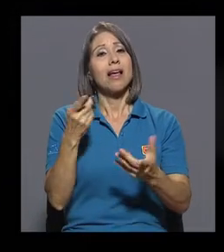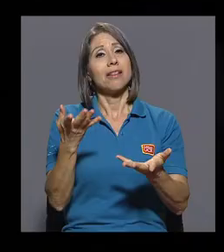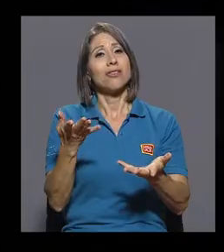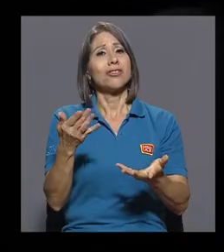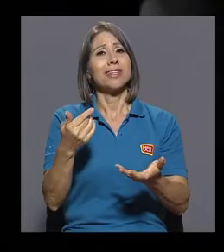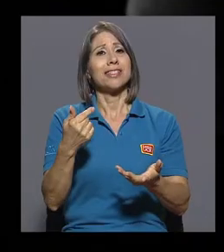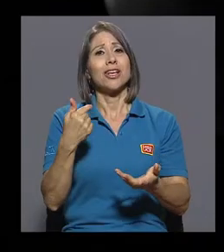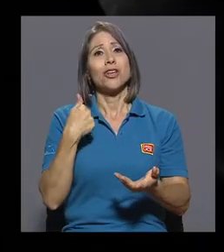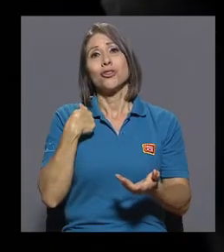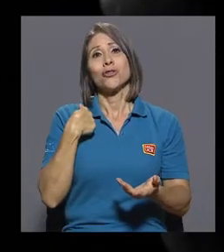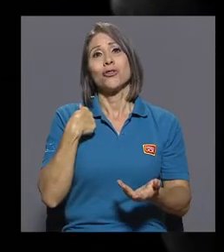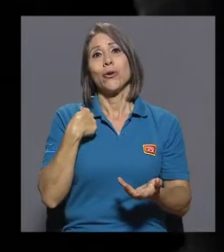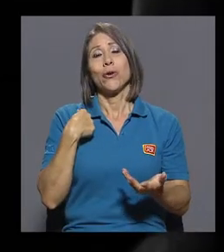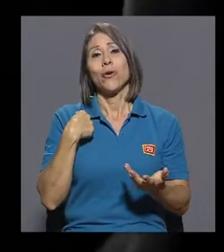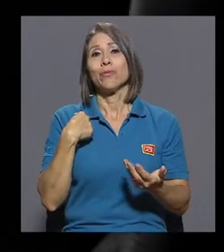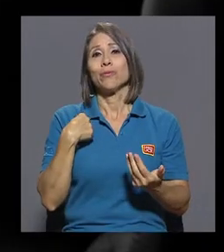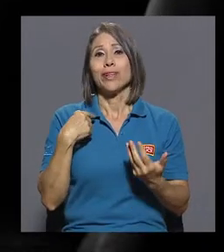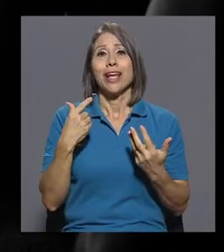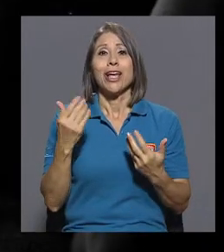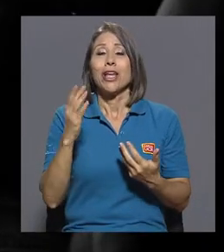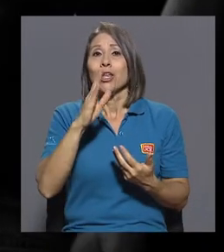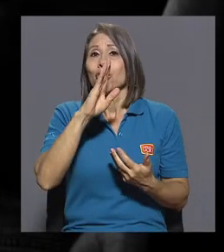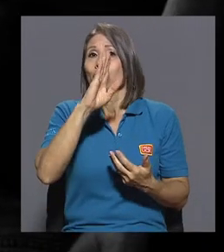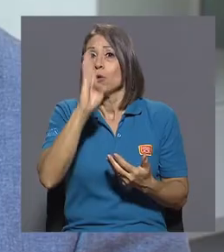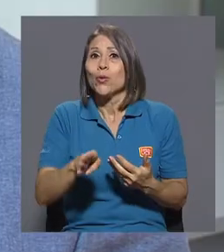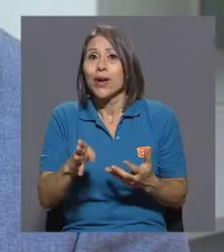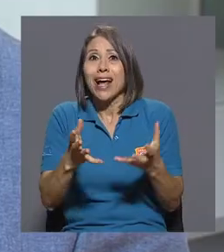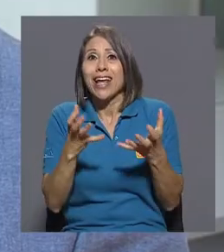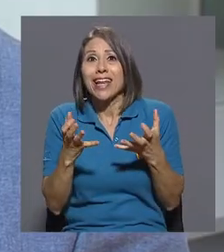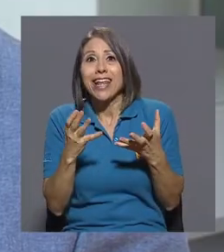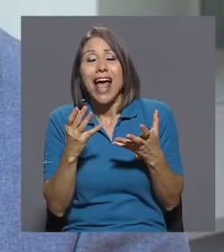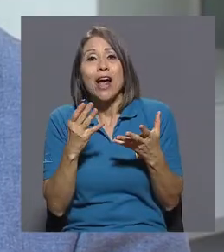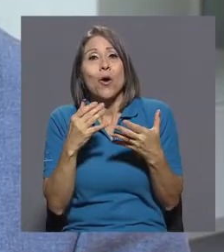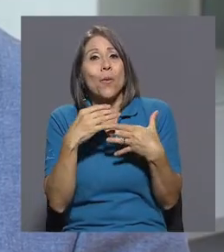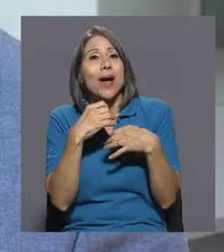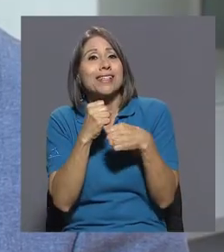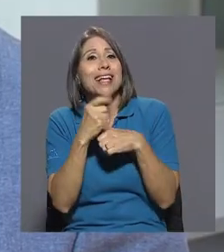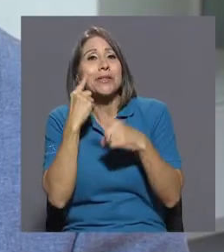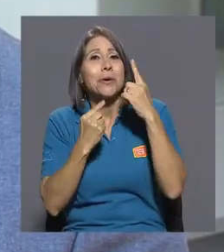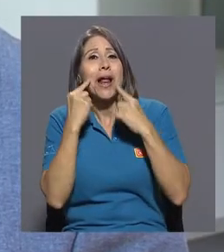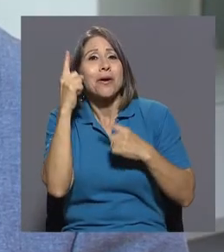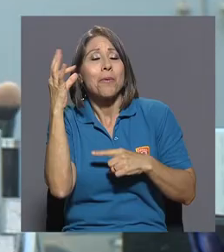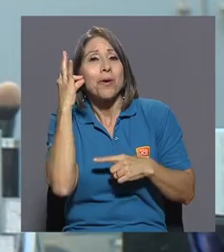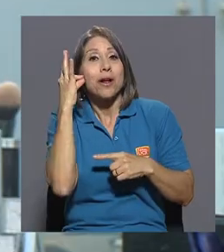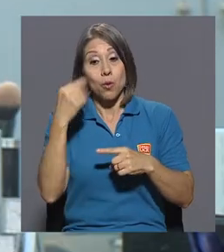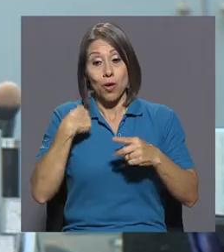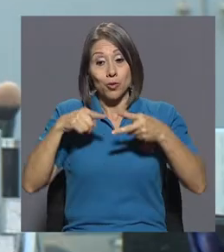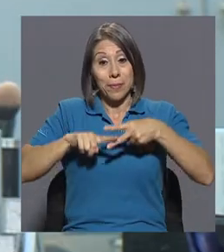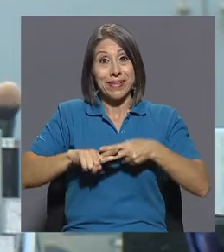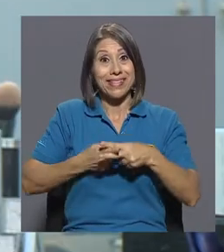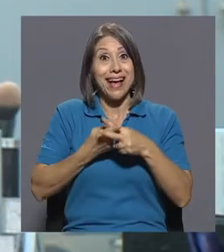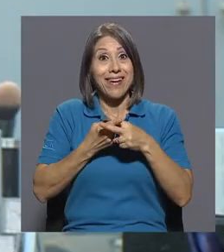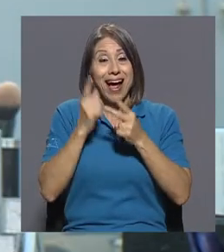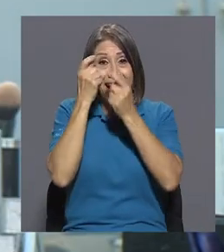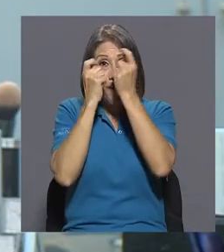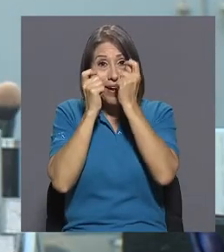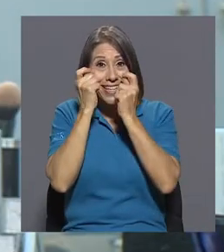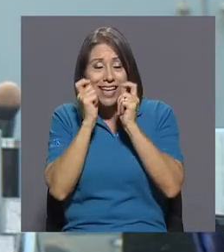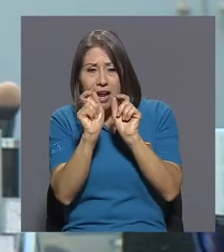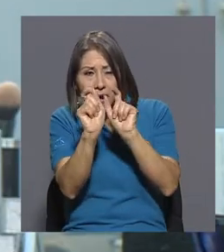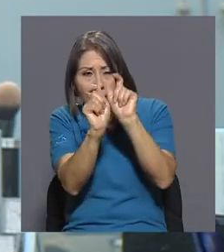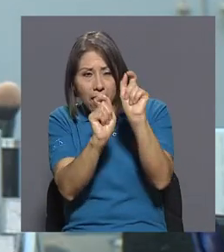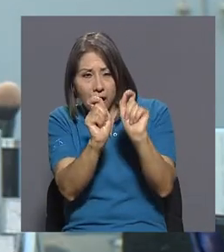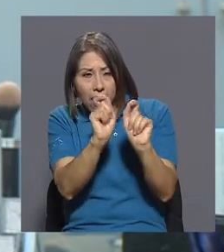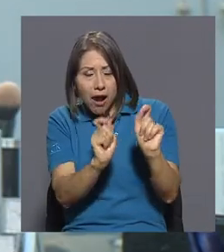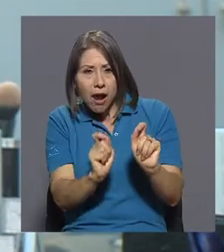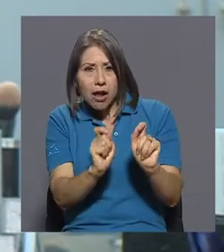mujer llorar. Y cuando comenzaba a maquillar, la reacción que tenía con las mujeres y la conexión que tenían con